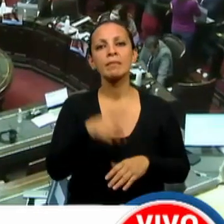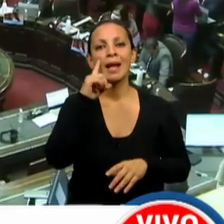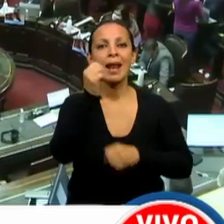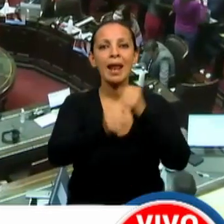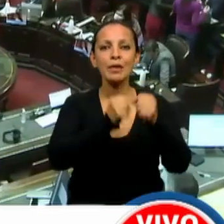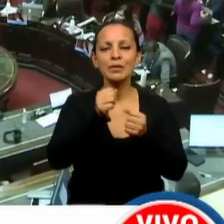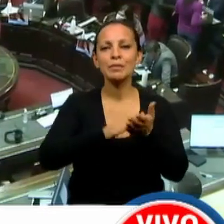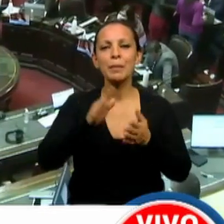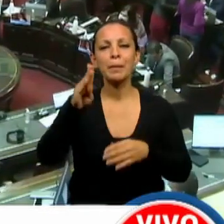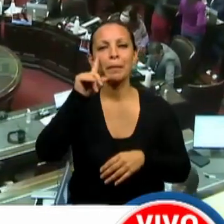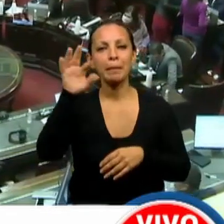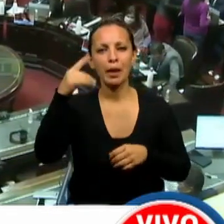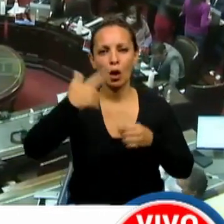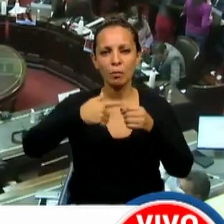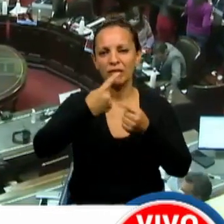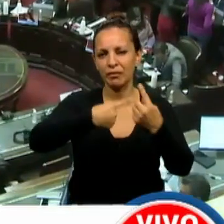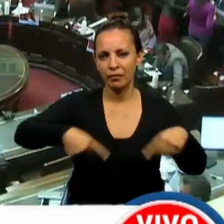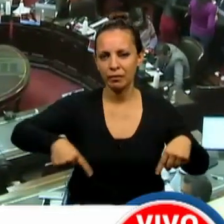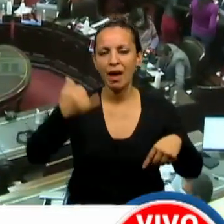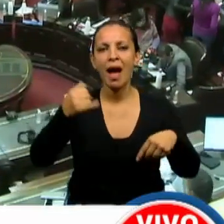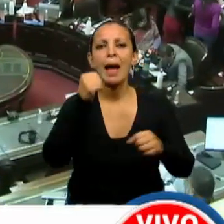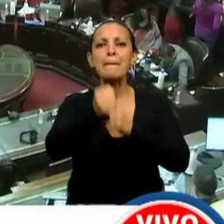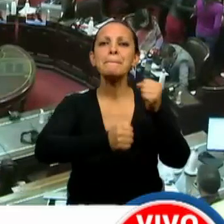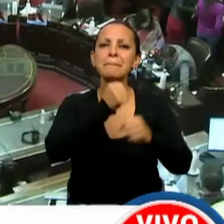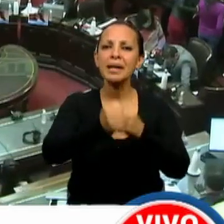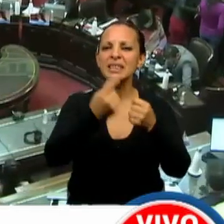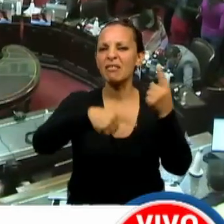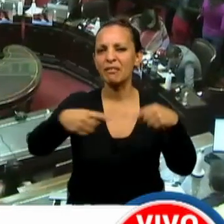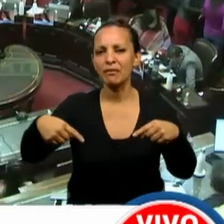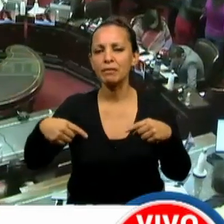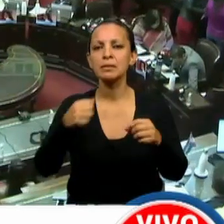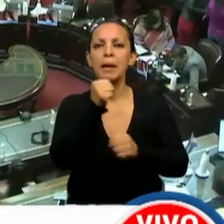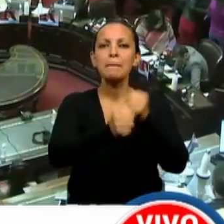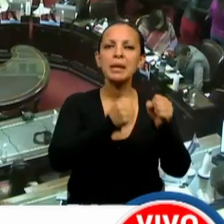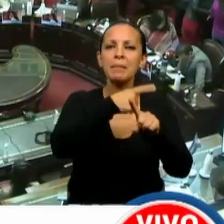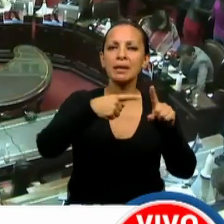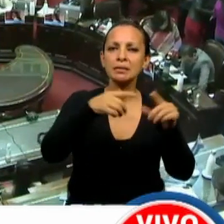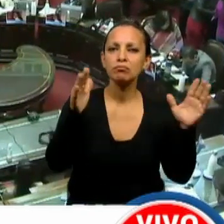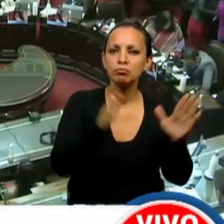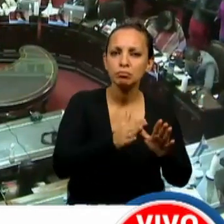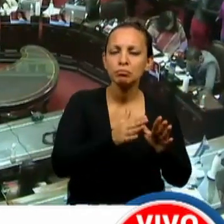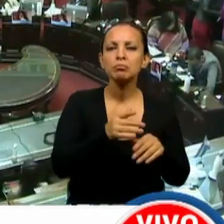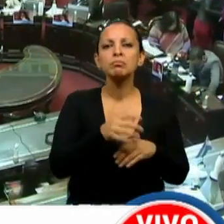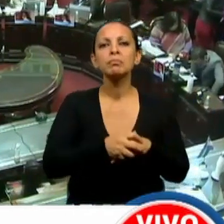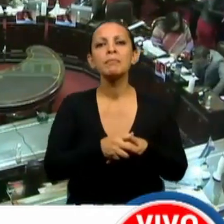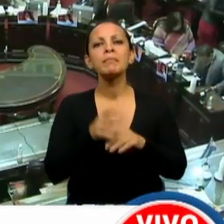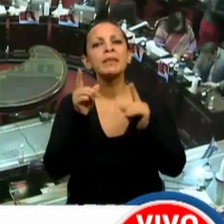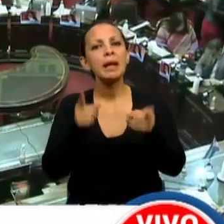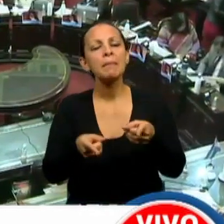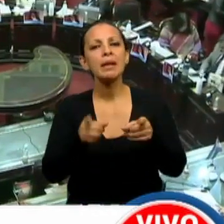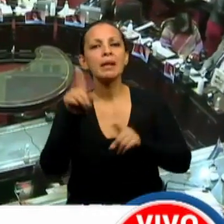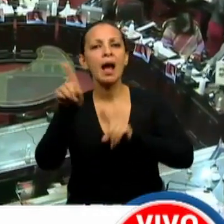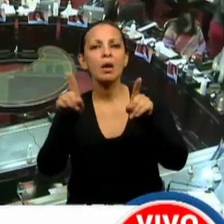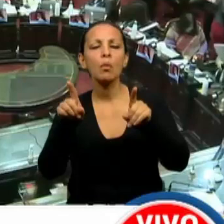los biocombustibles conviven grandes empresas junto a pymes que se nuclean a su vez en distintas